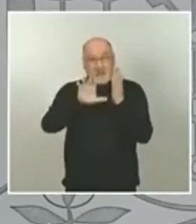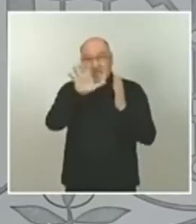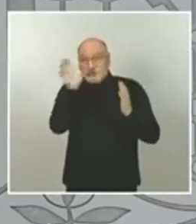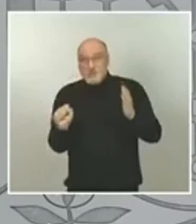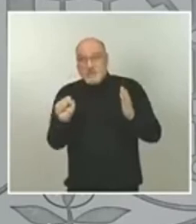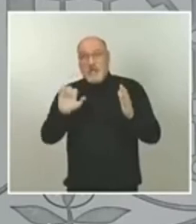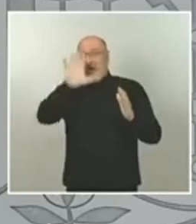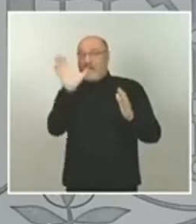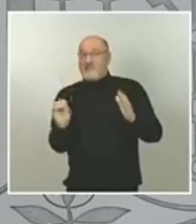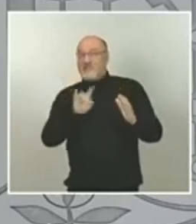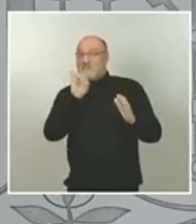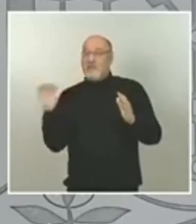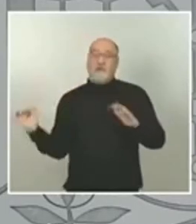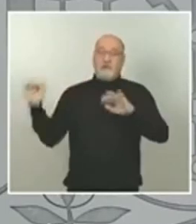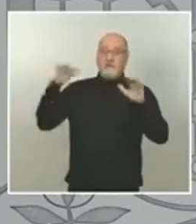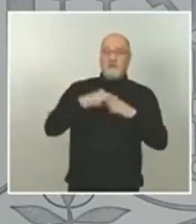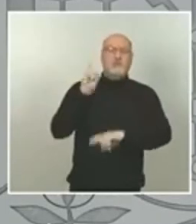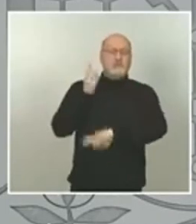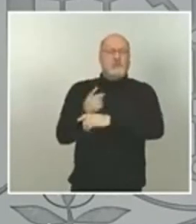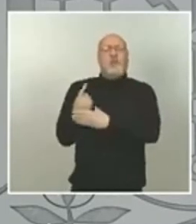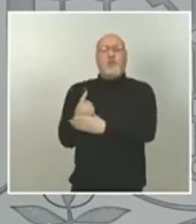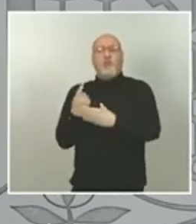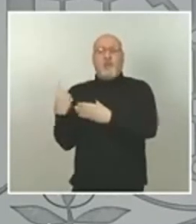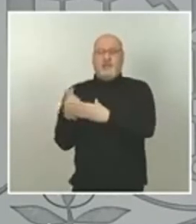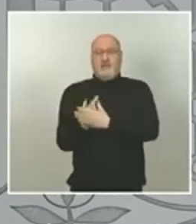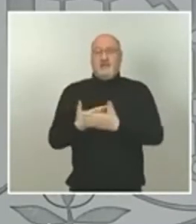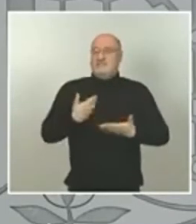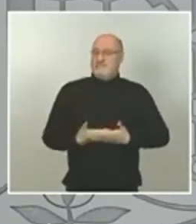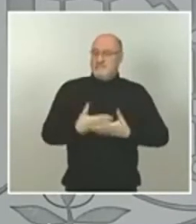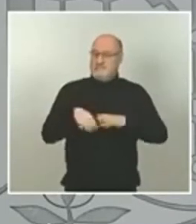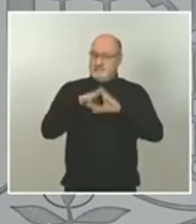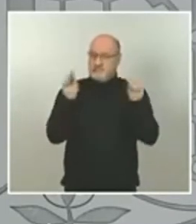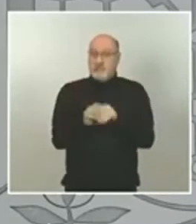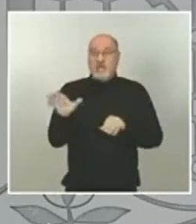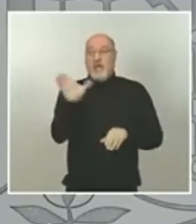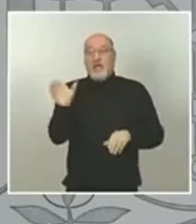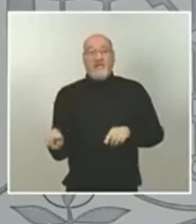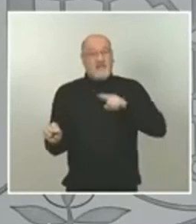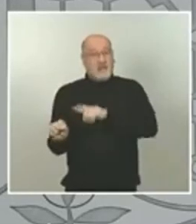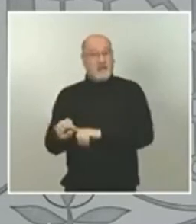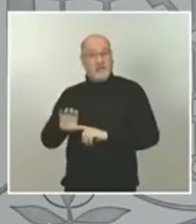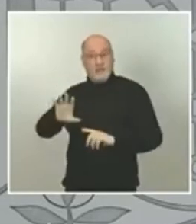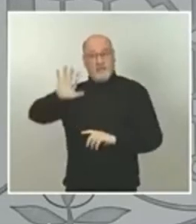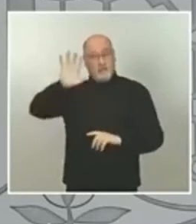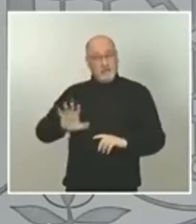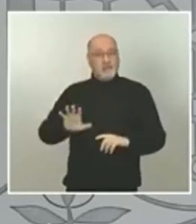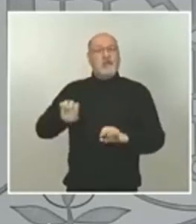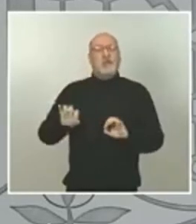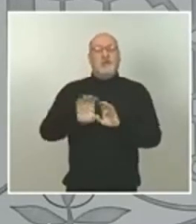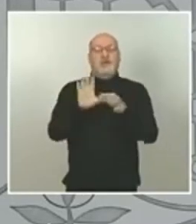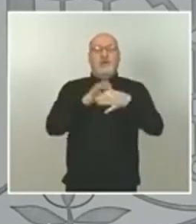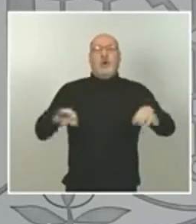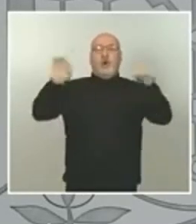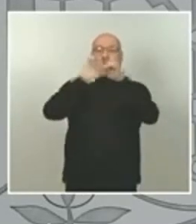hemos seguido, digamos, la verificación que hace OMS África y a partir de ahí que dice el informe de OMS África que en